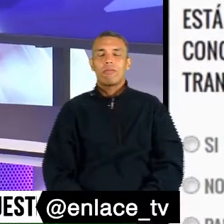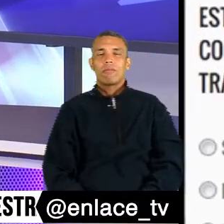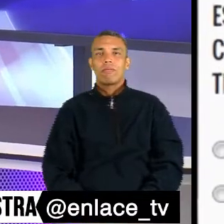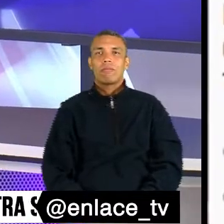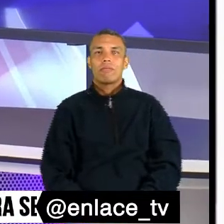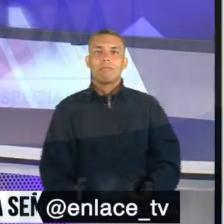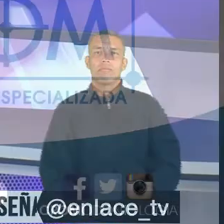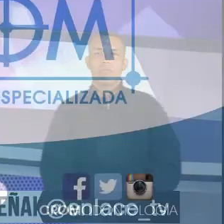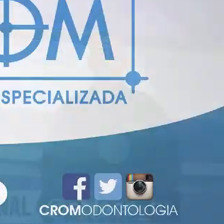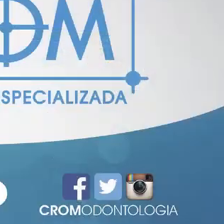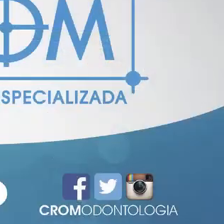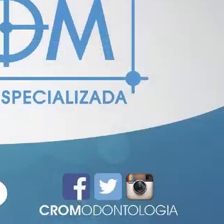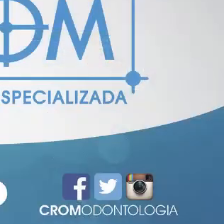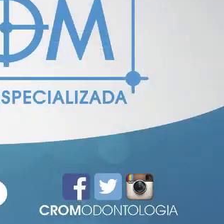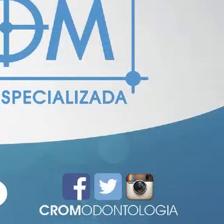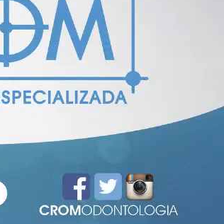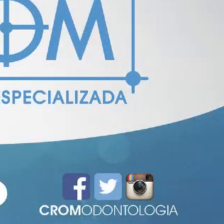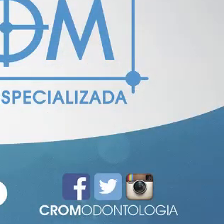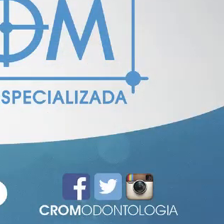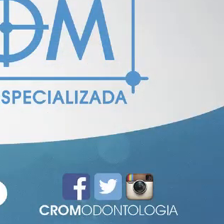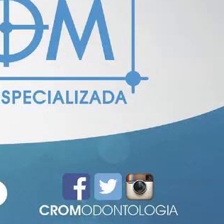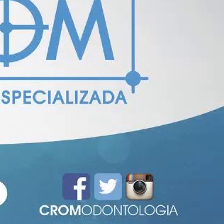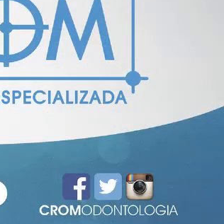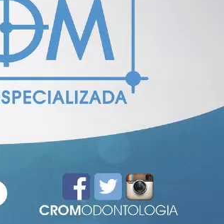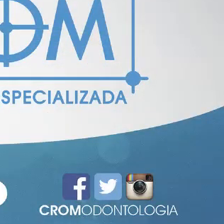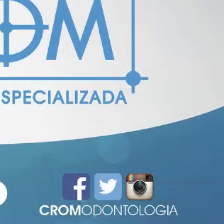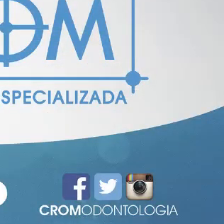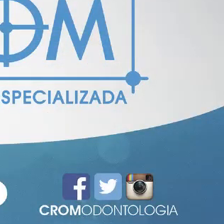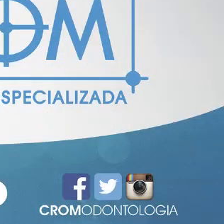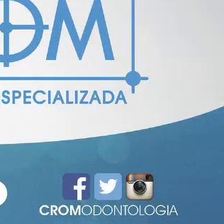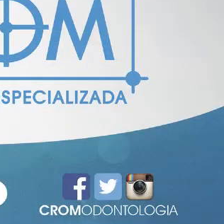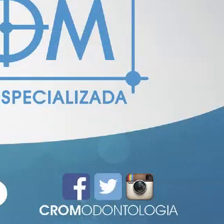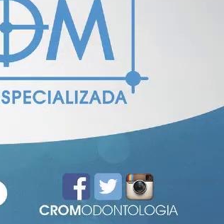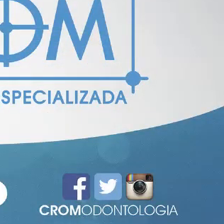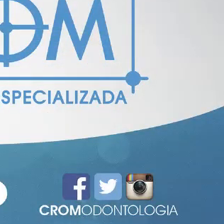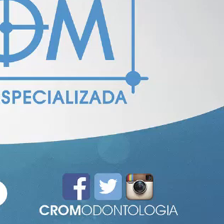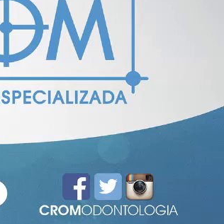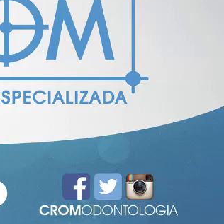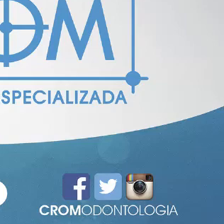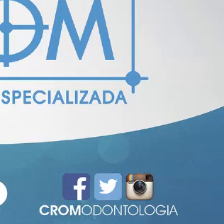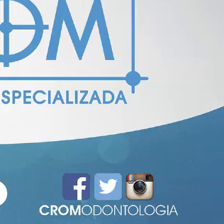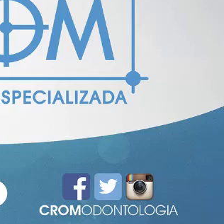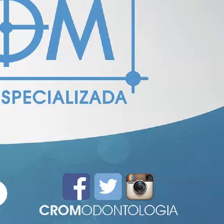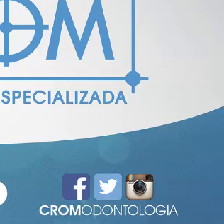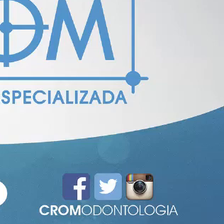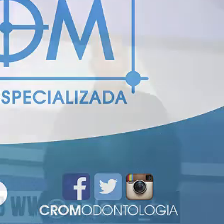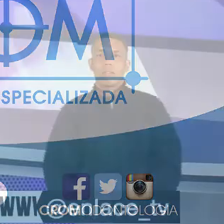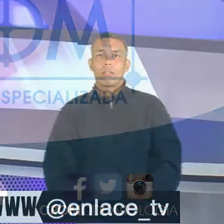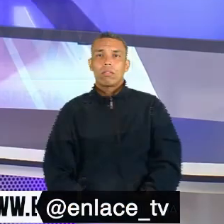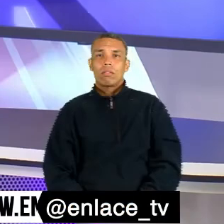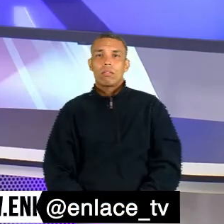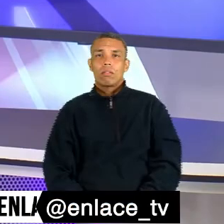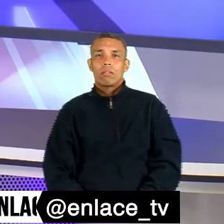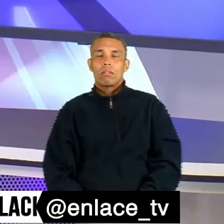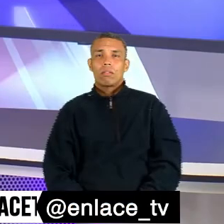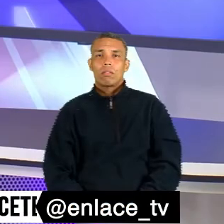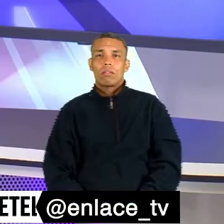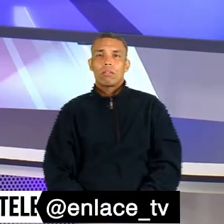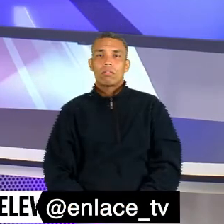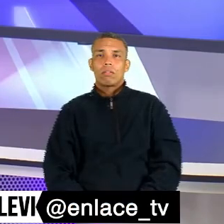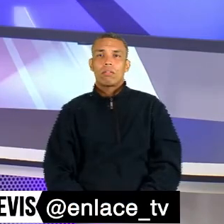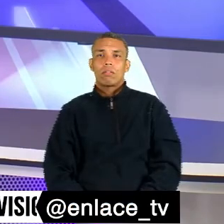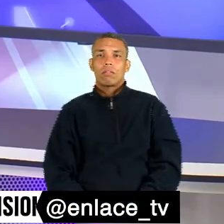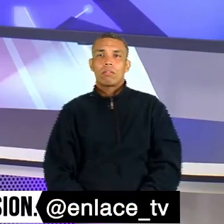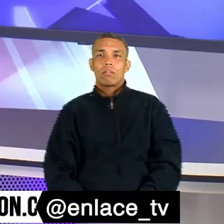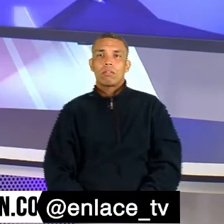Y al mal tiempo, buena cara. Desde 1994, Chrome es la sonrisa de Barranca Bermeja. Llega el